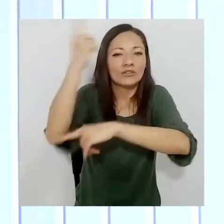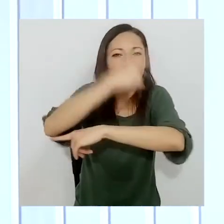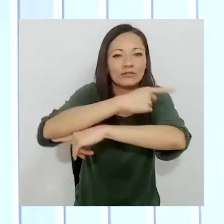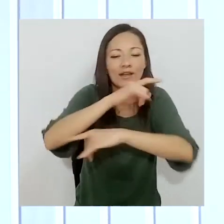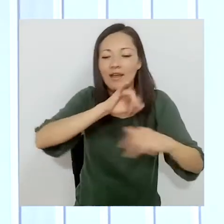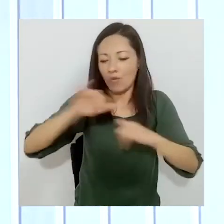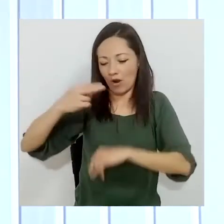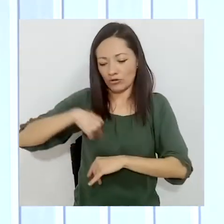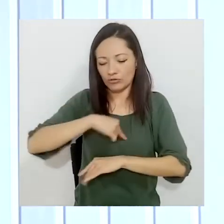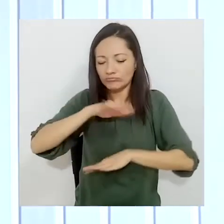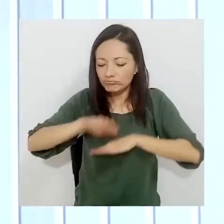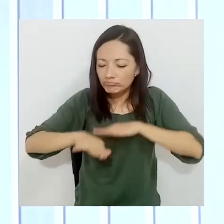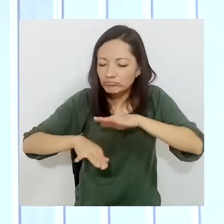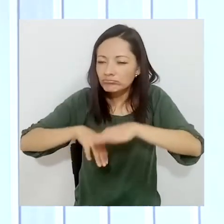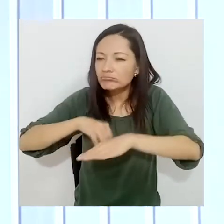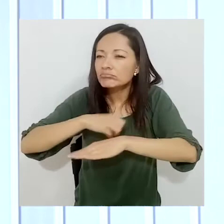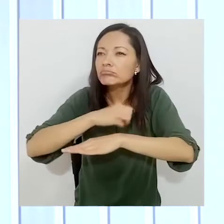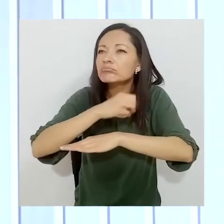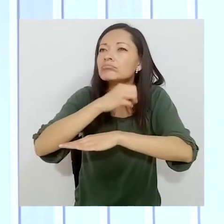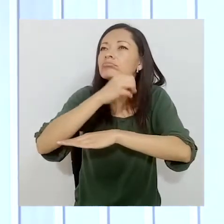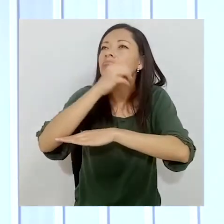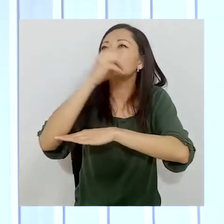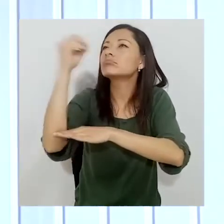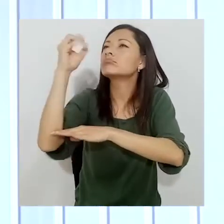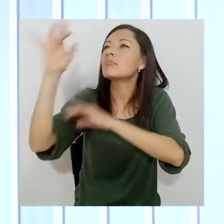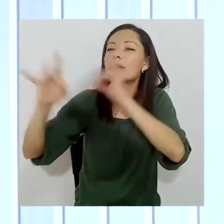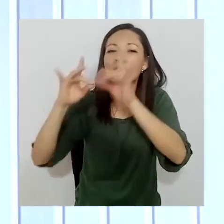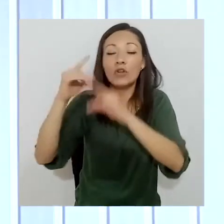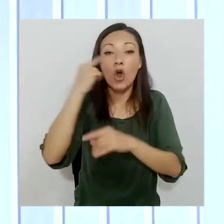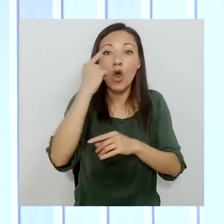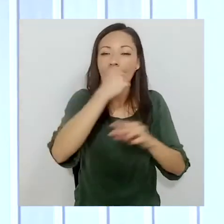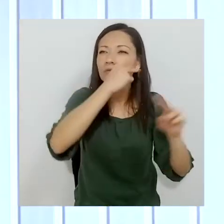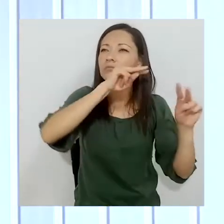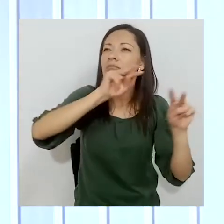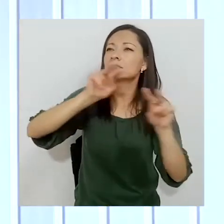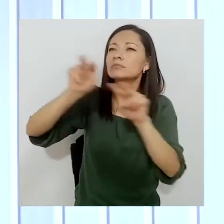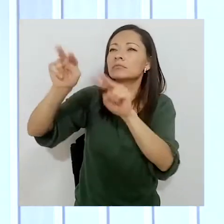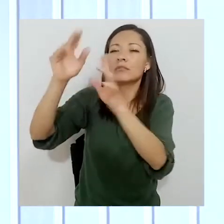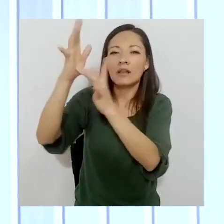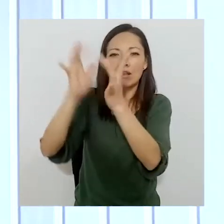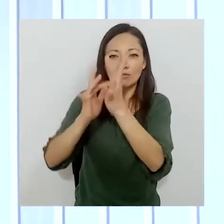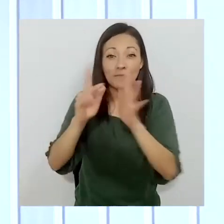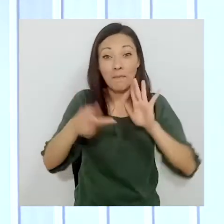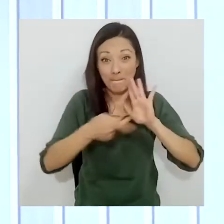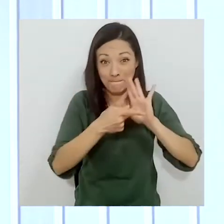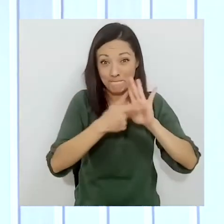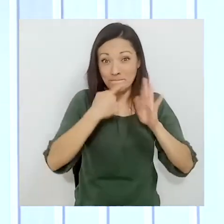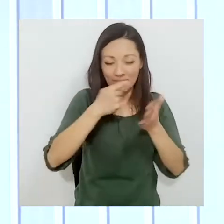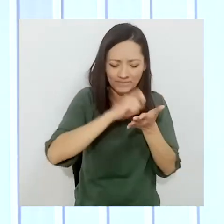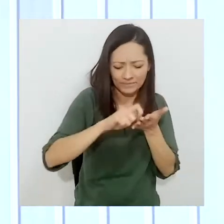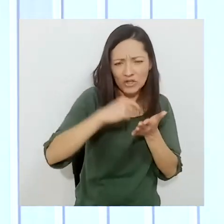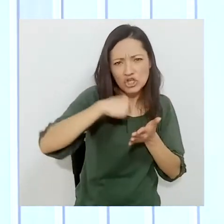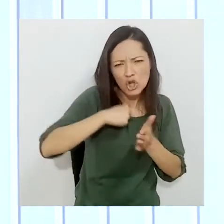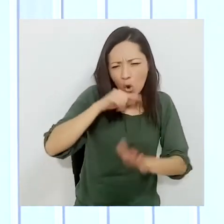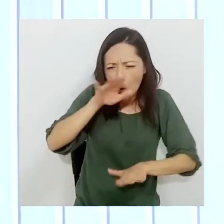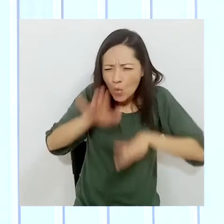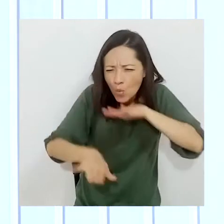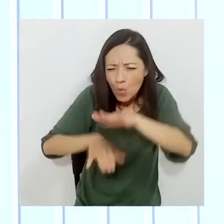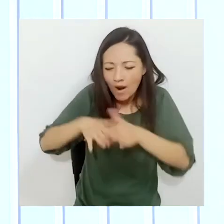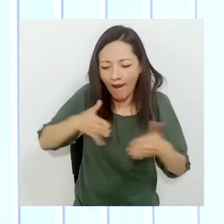perfecto. Dice Pablo, puesto los ojos en Jesús, yo corro la carrera, puesto los ojos en